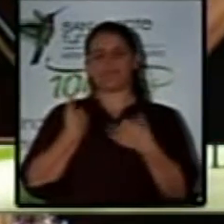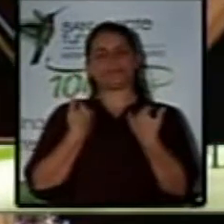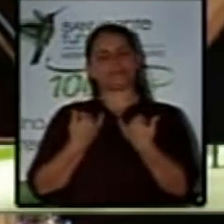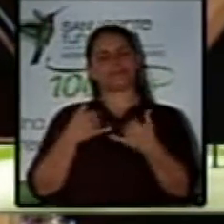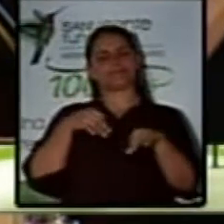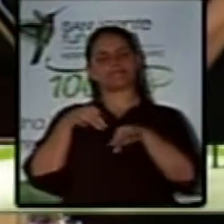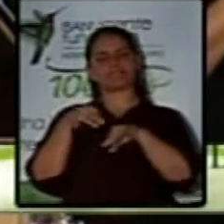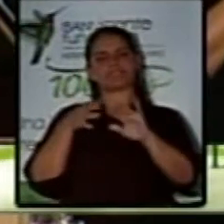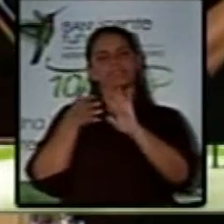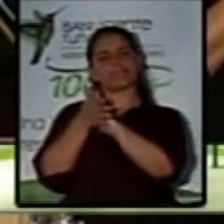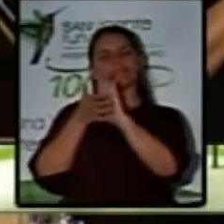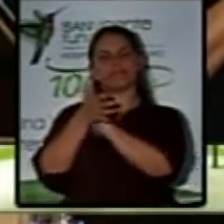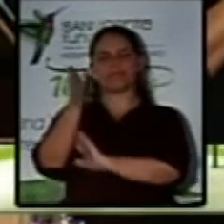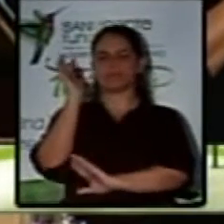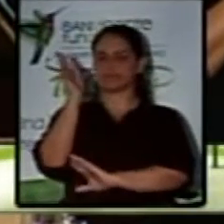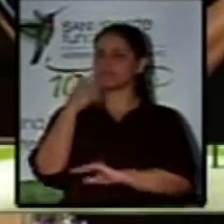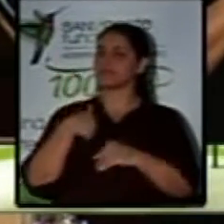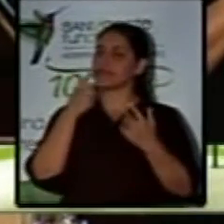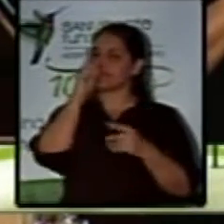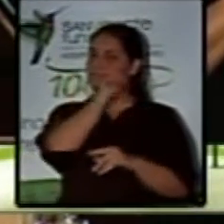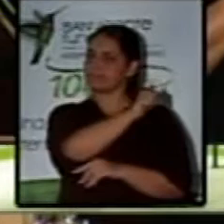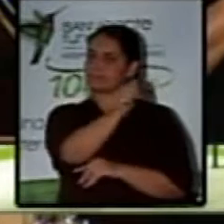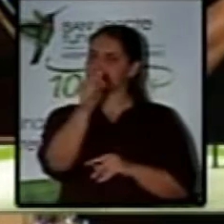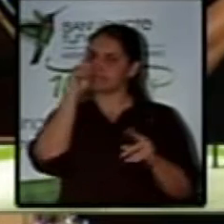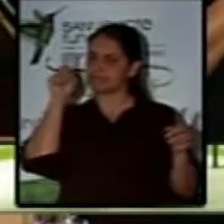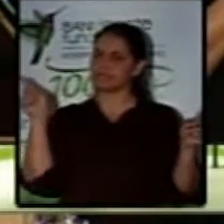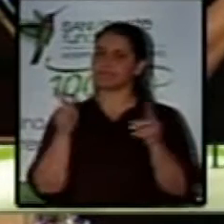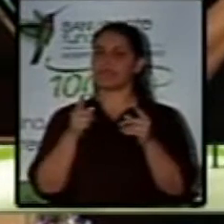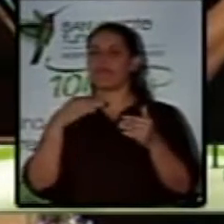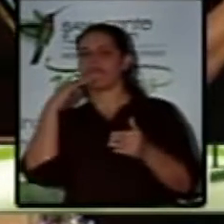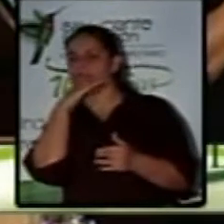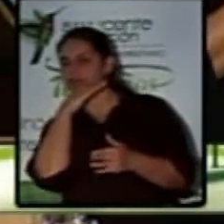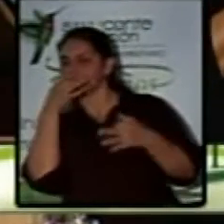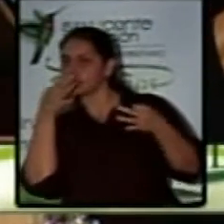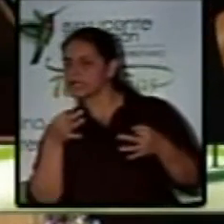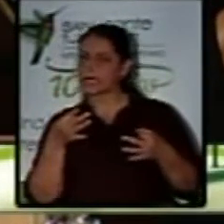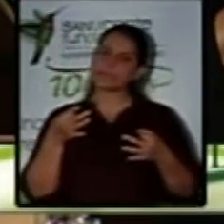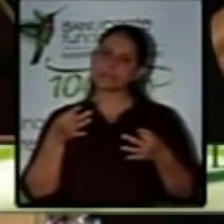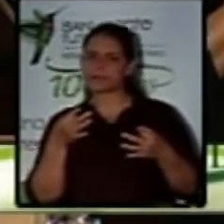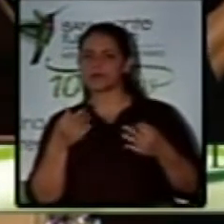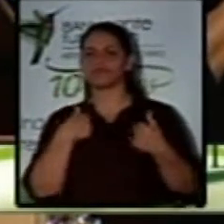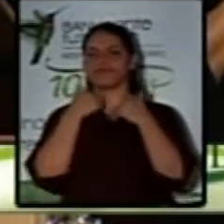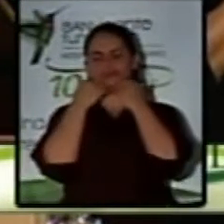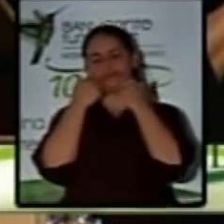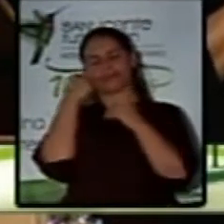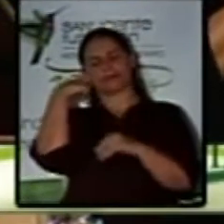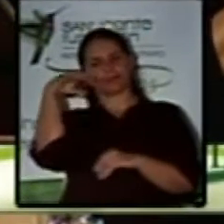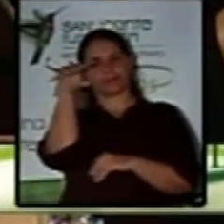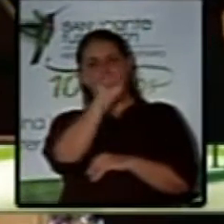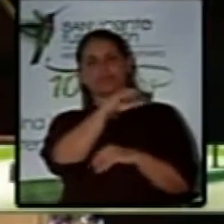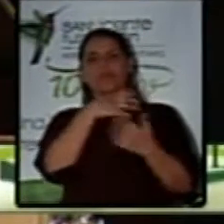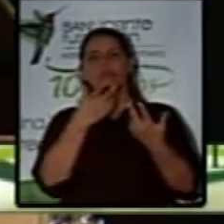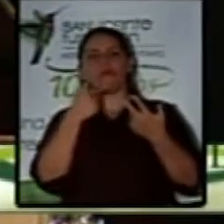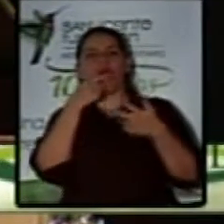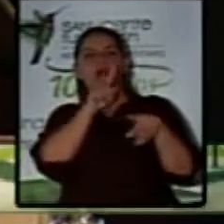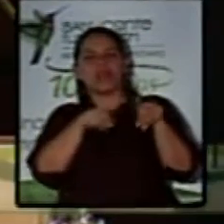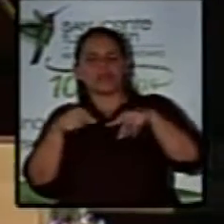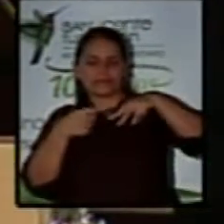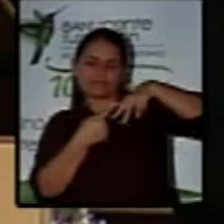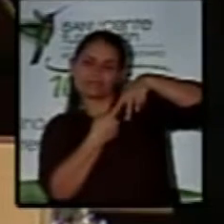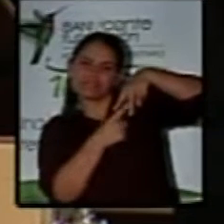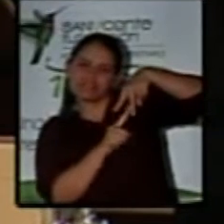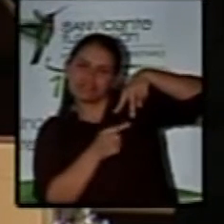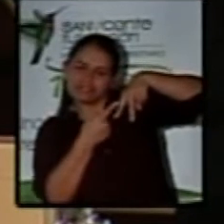sacar nuestras conclusiones de qué tan cierto o falso es este síntoma relacionado con las varices y con la enfermedad